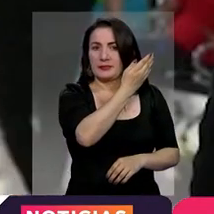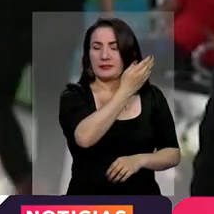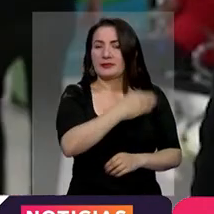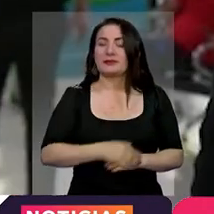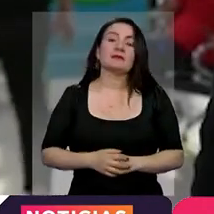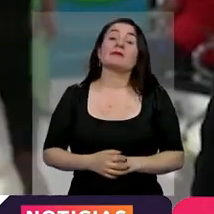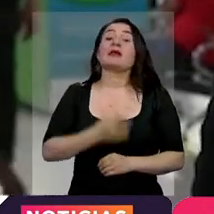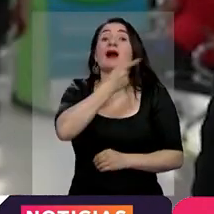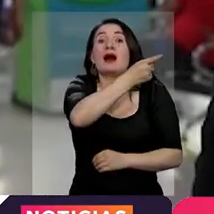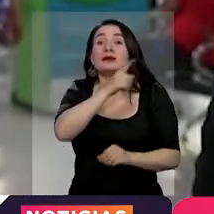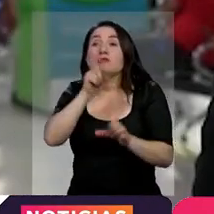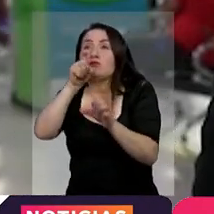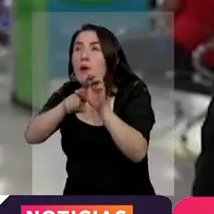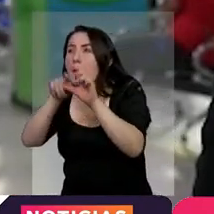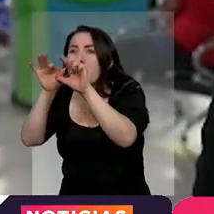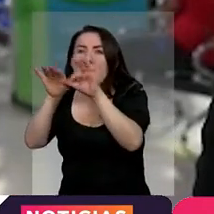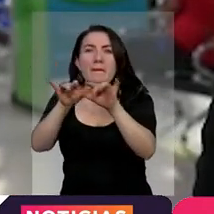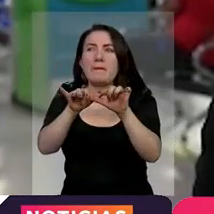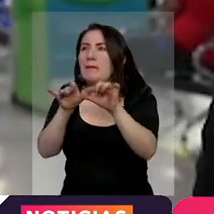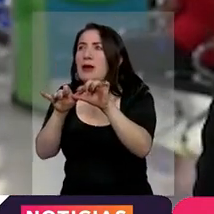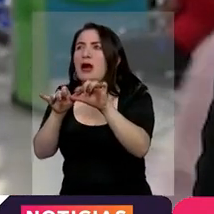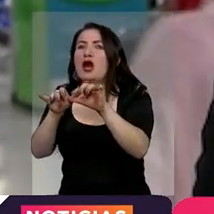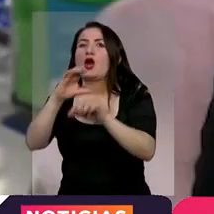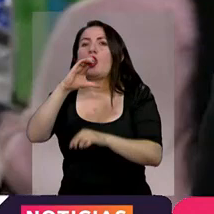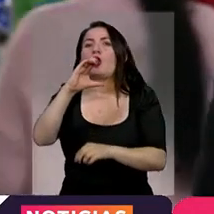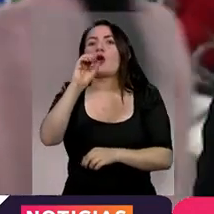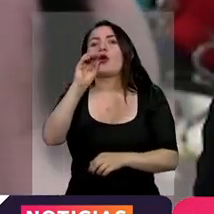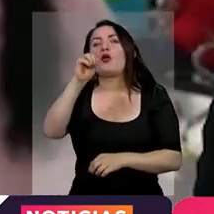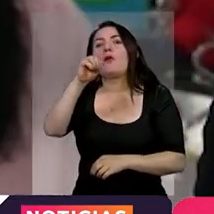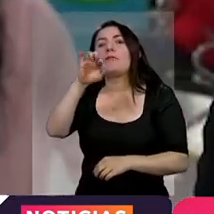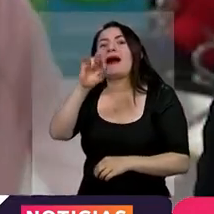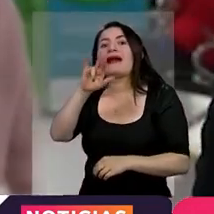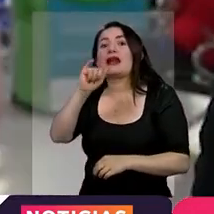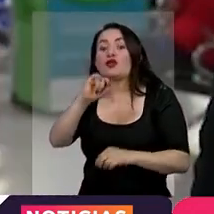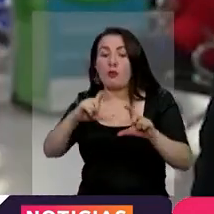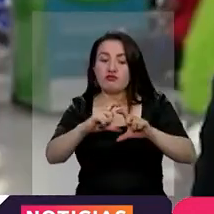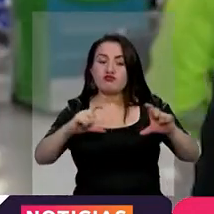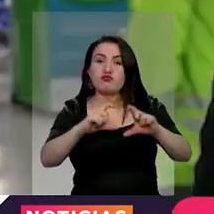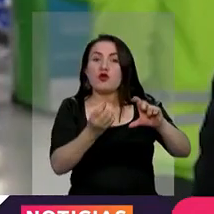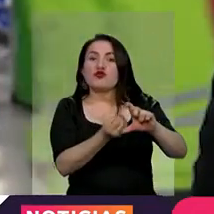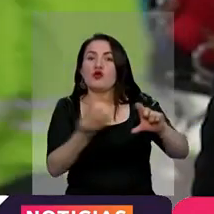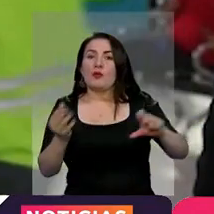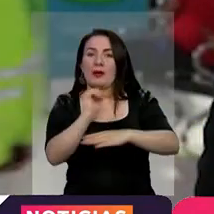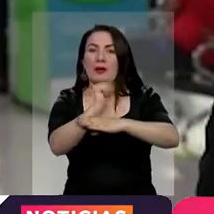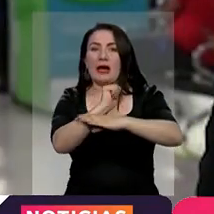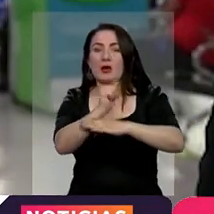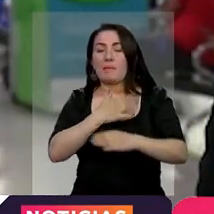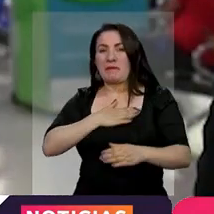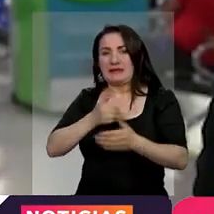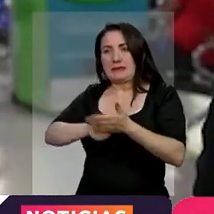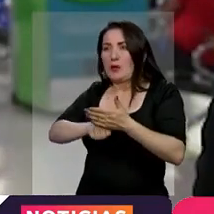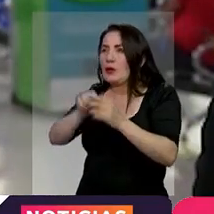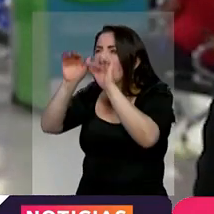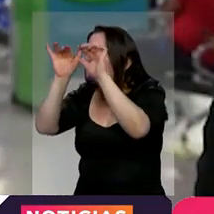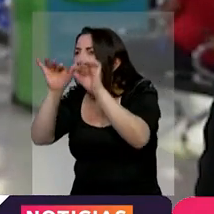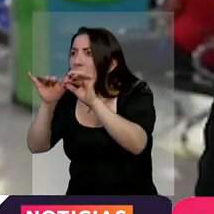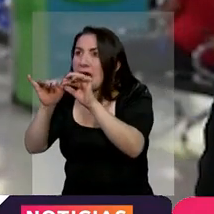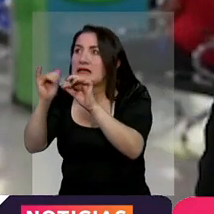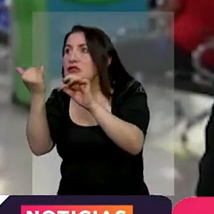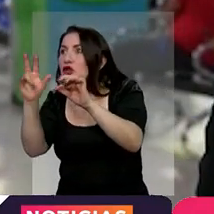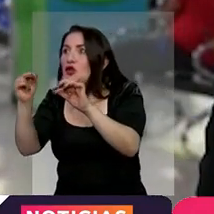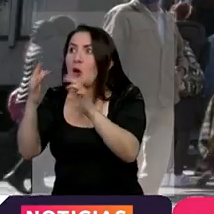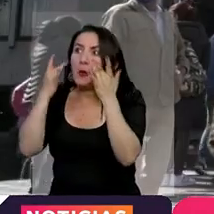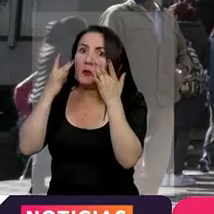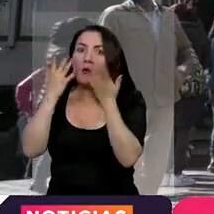www.movilidadbogota.gov.co. Y allí a través del botón de consulta de comparendos con la placa del vehículo o la cédula de ciudadanía, puede consultar si tiene